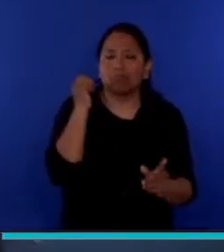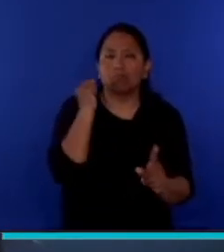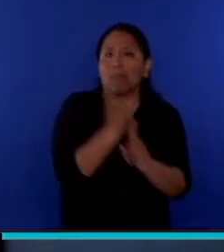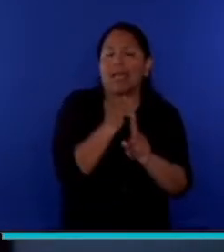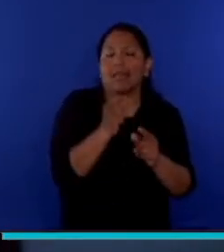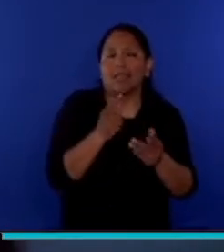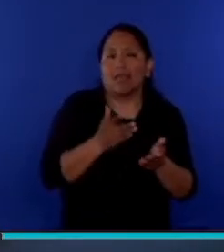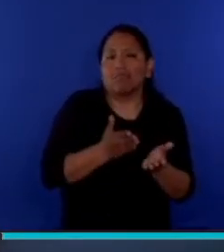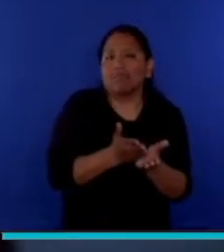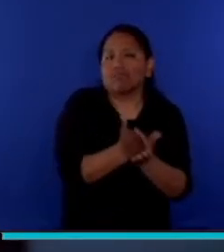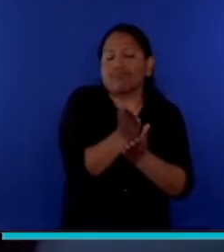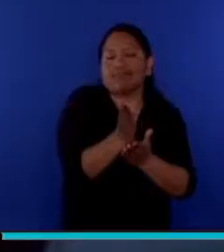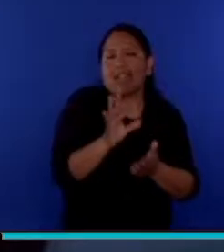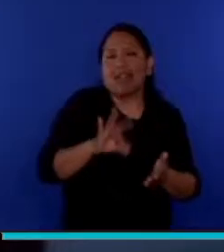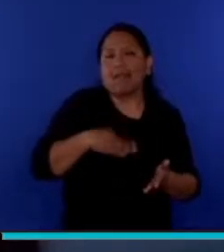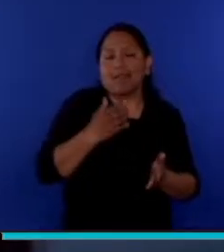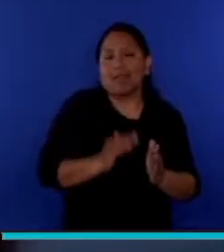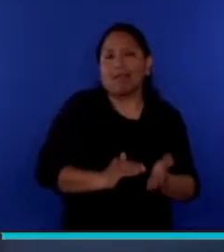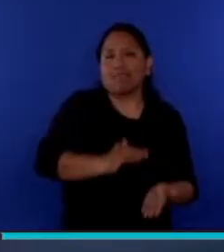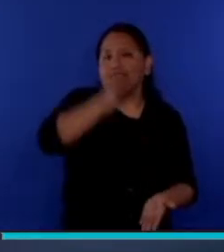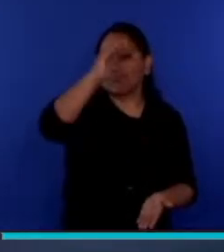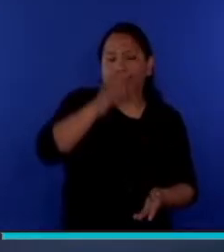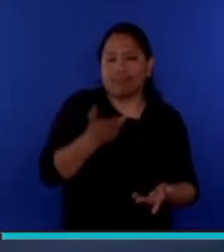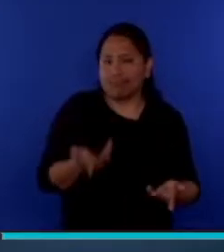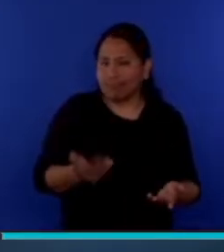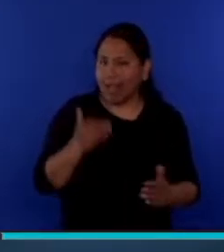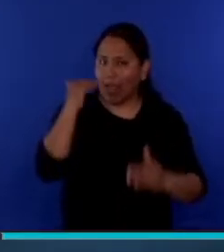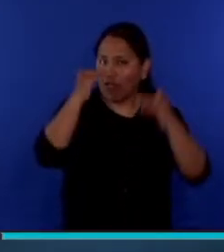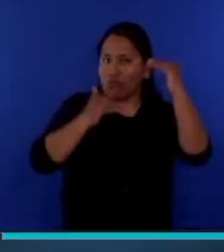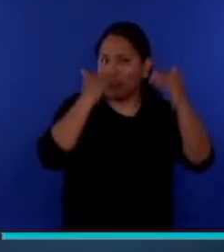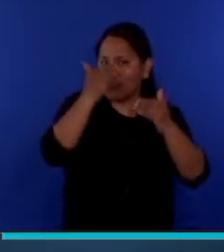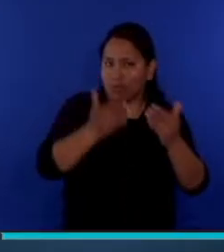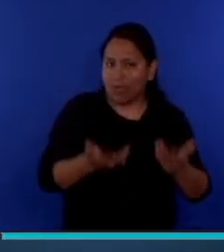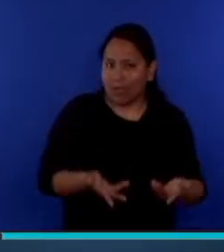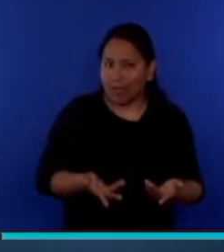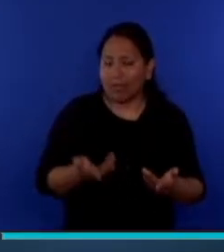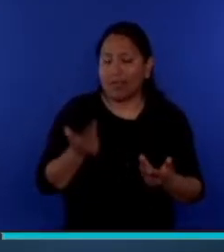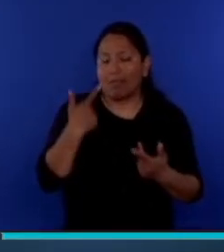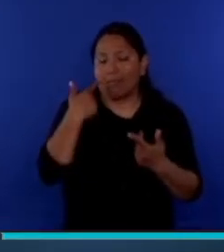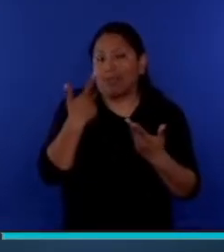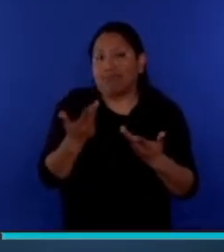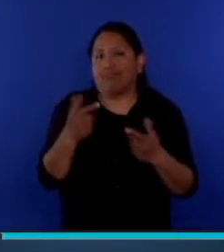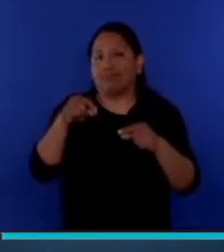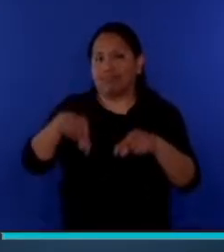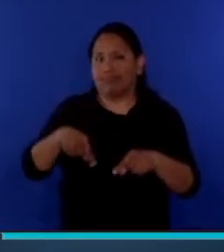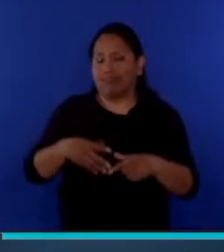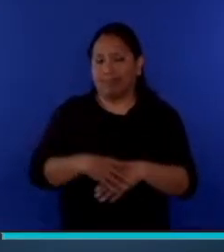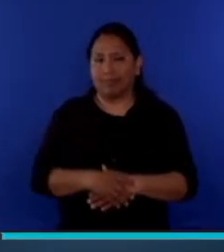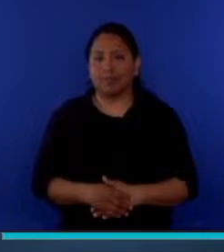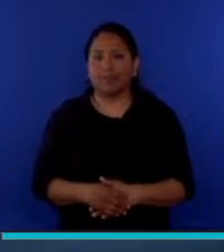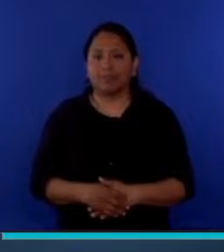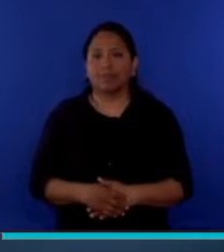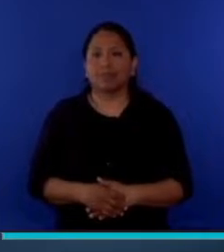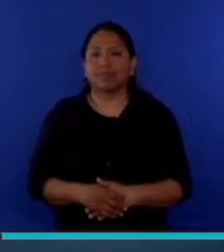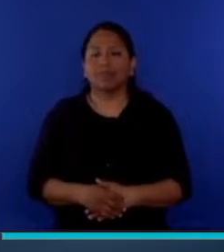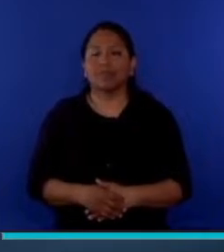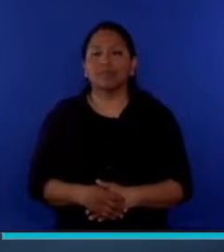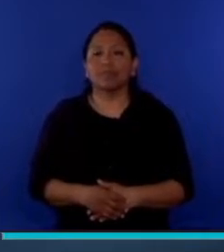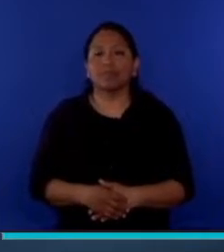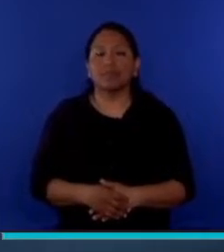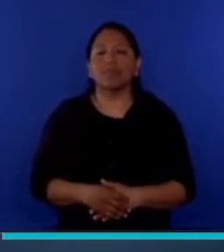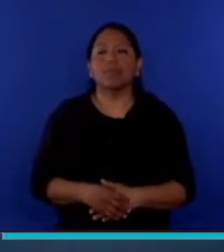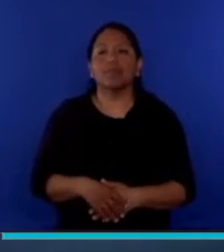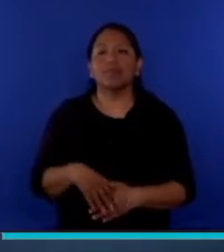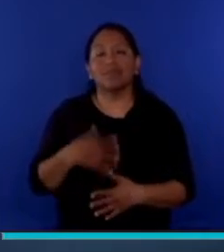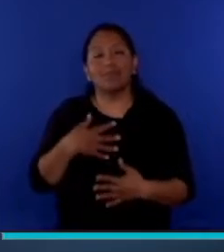niñez define toda nuestra vida adulta, y eso está visto más que nunca en la actualidad. Me parece que es